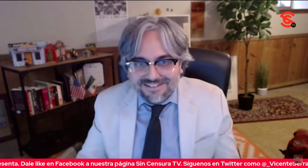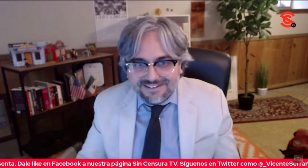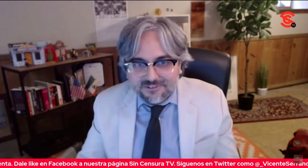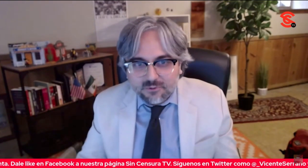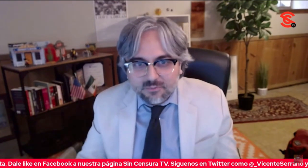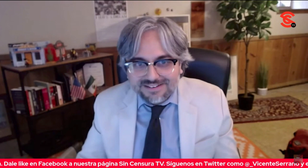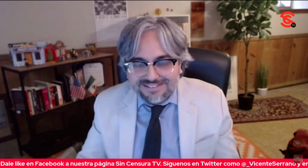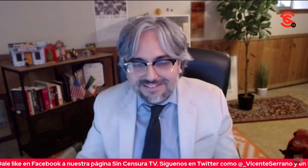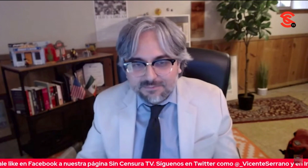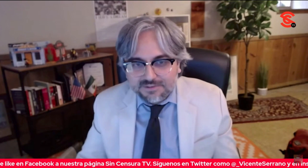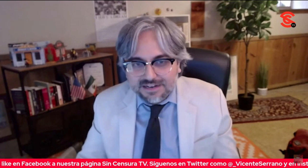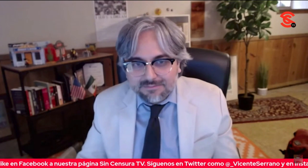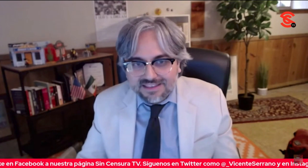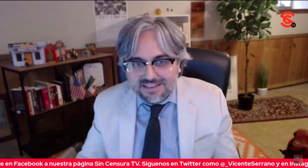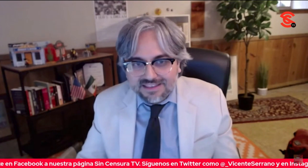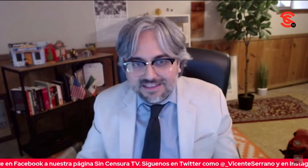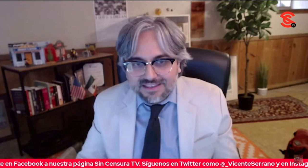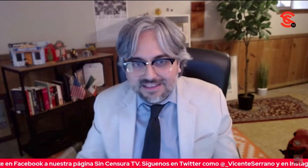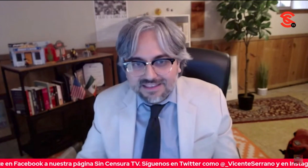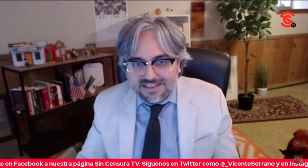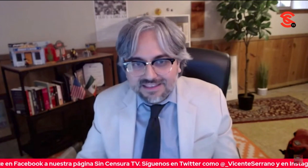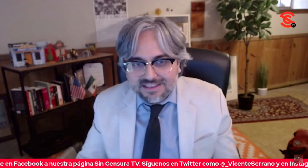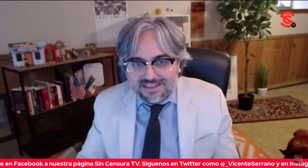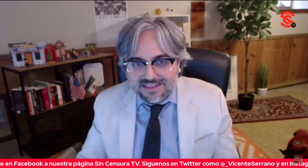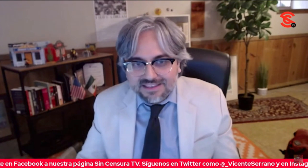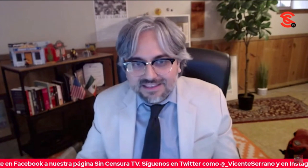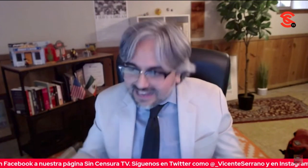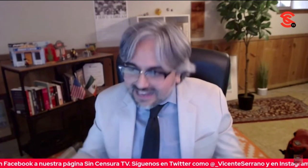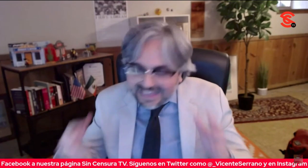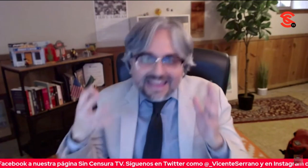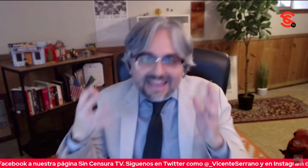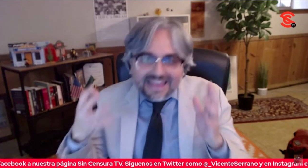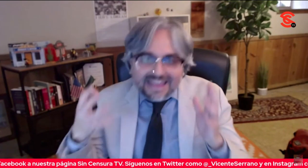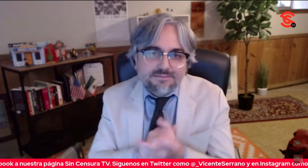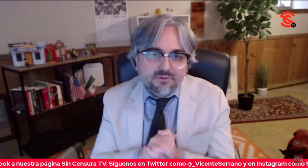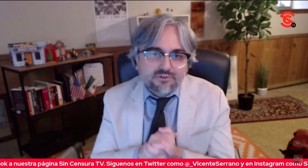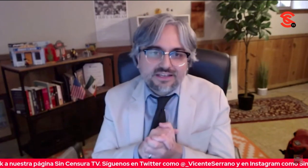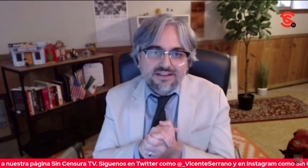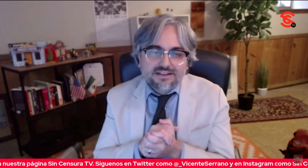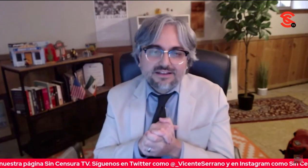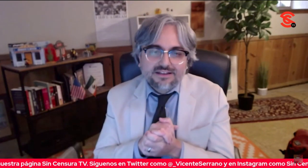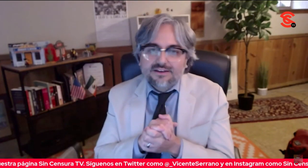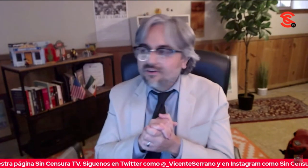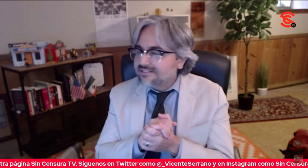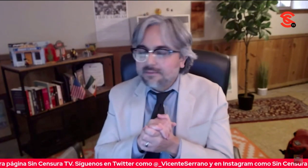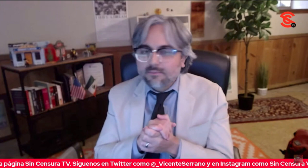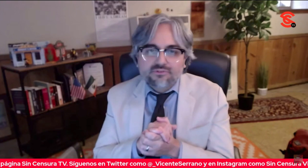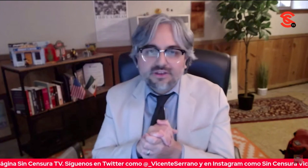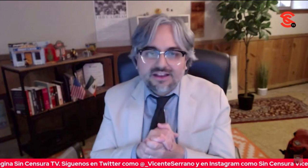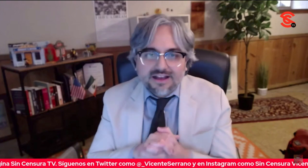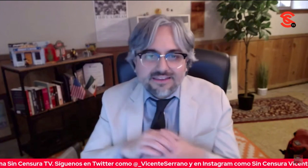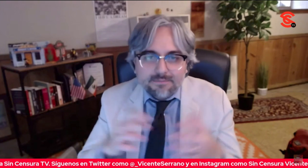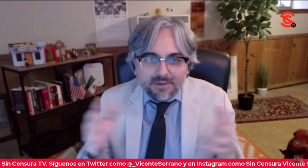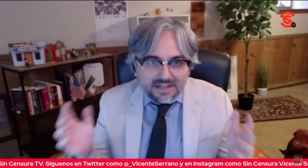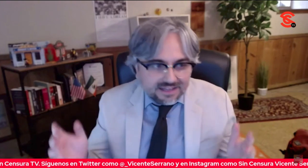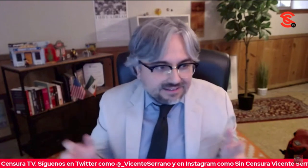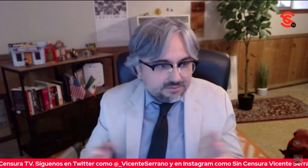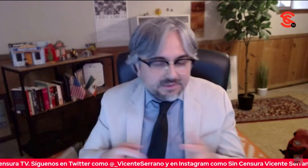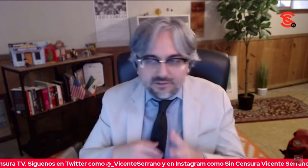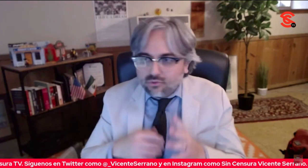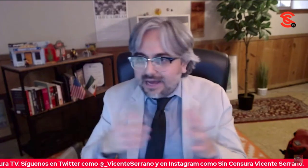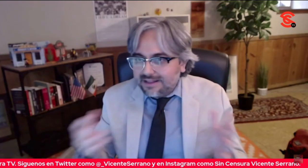el resumen después de la mañanera. E insistimos, no estamos aquí